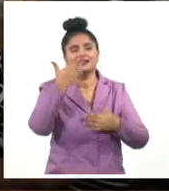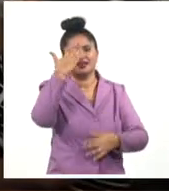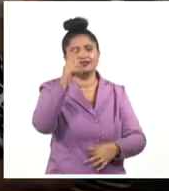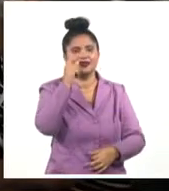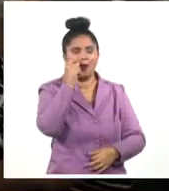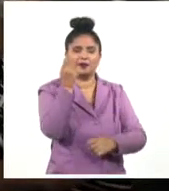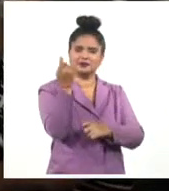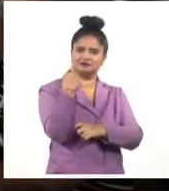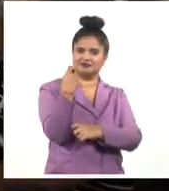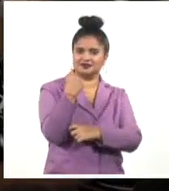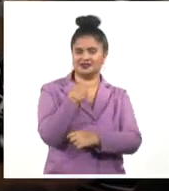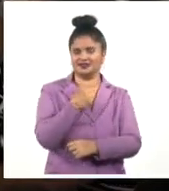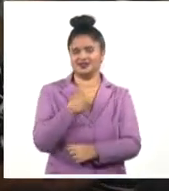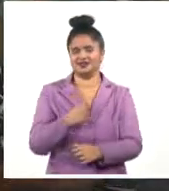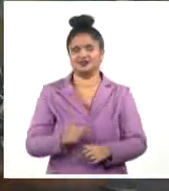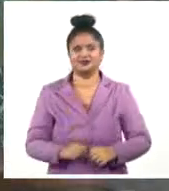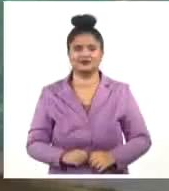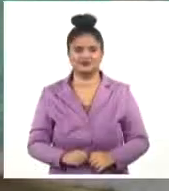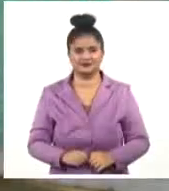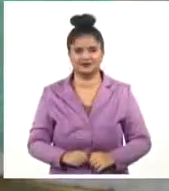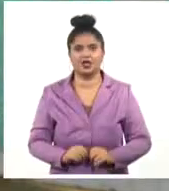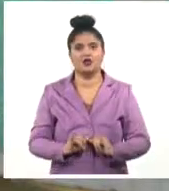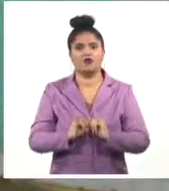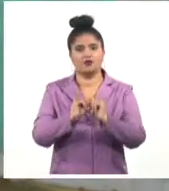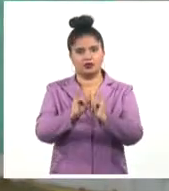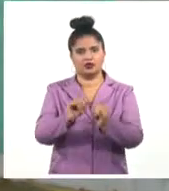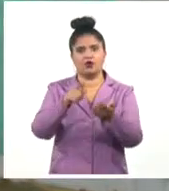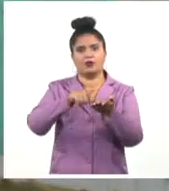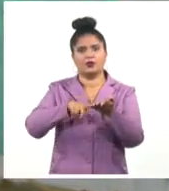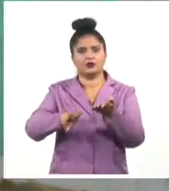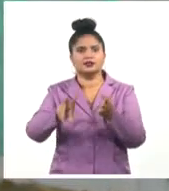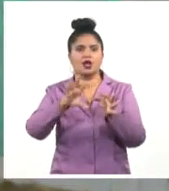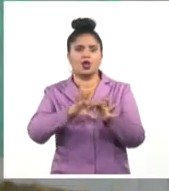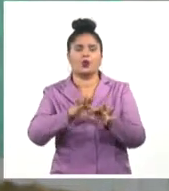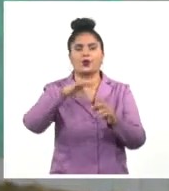servidor de la verdad histórica. Desde Guantánamo, su Selkin de las Morales, Sistema Informativo de la Televisión.